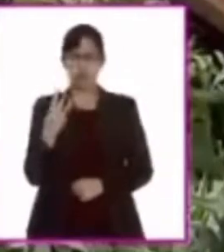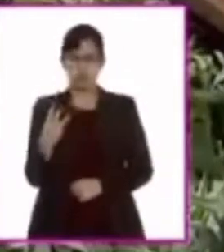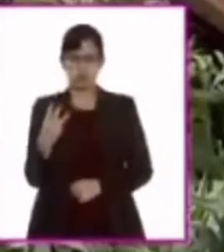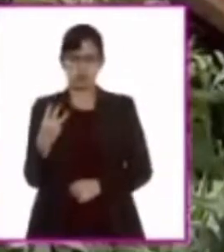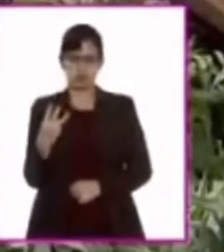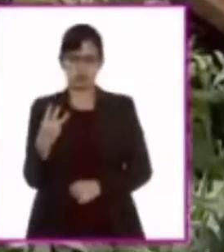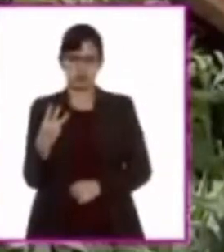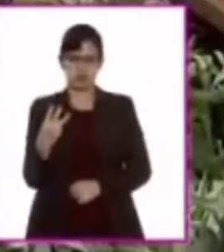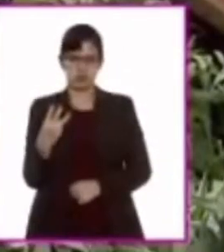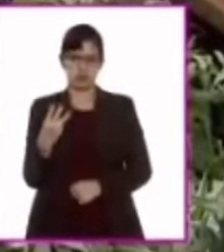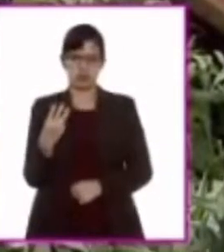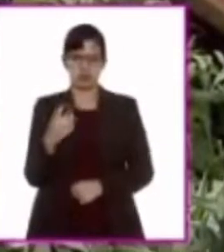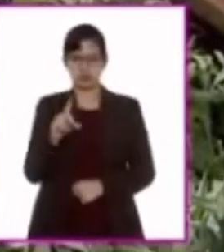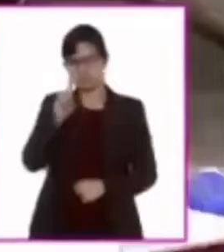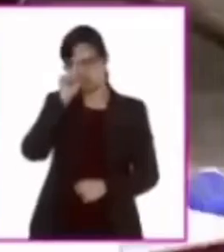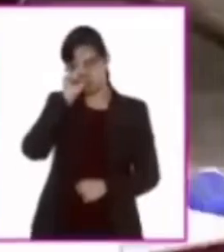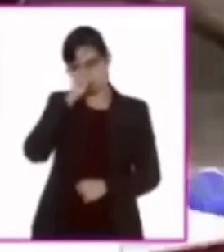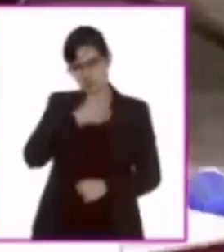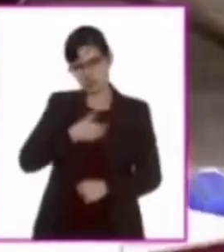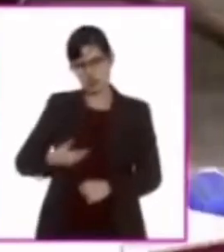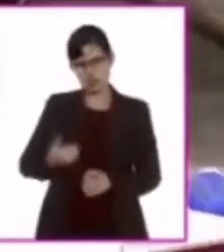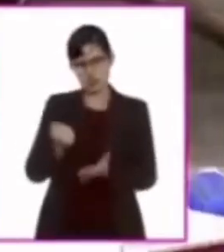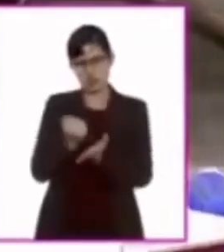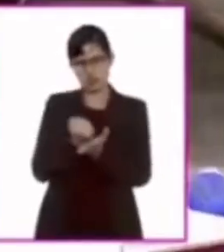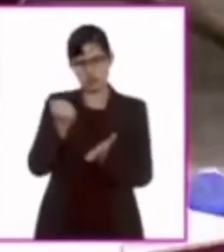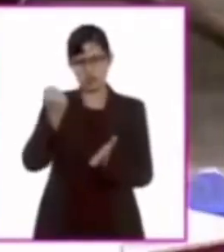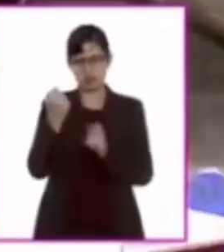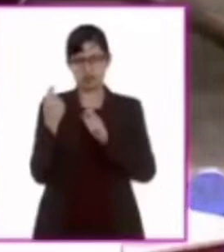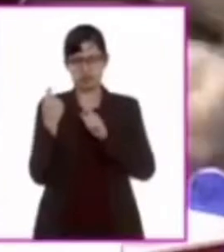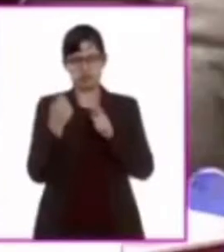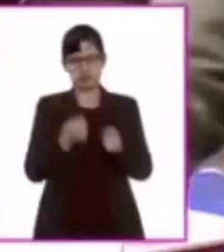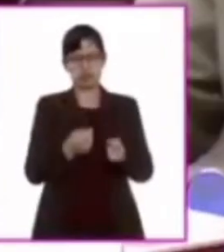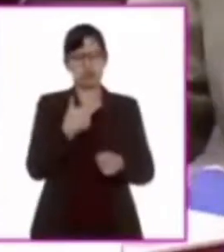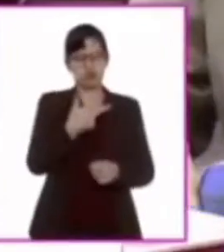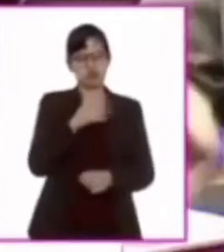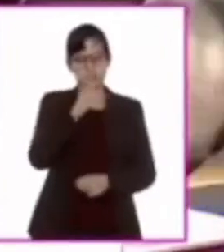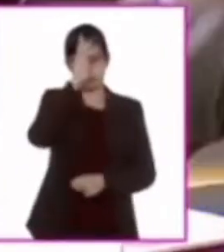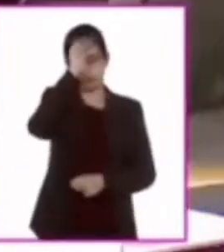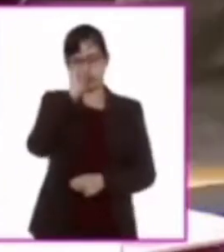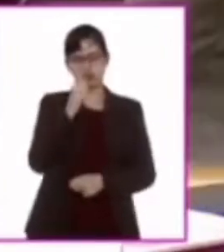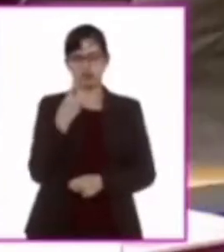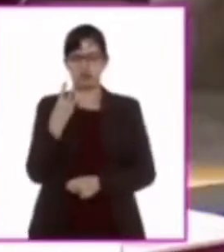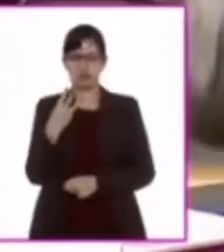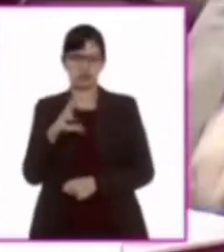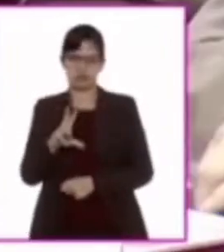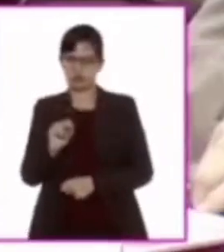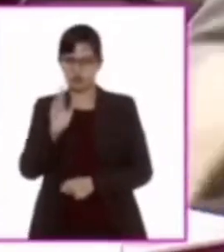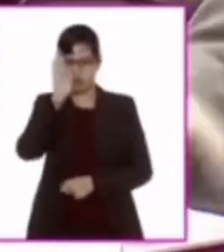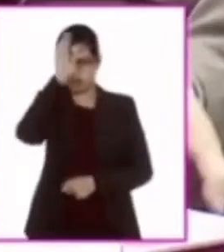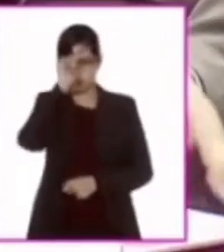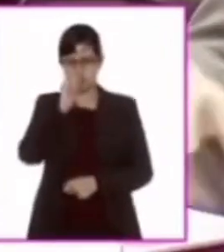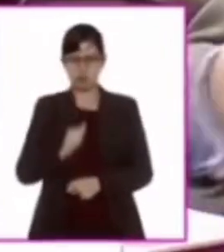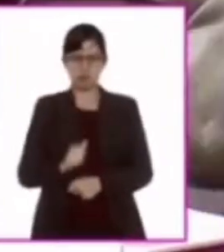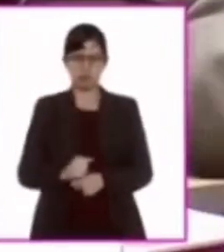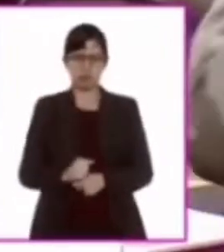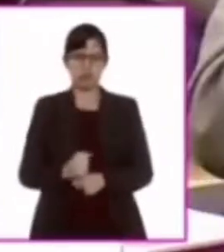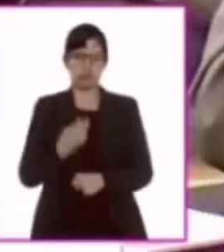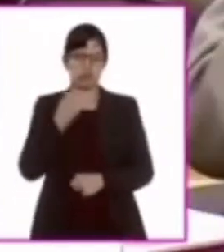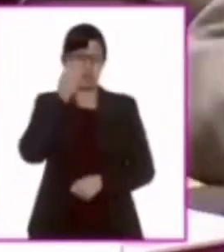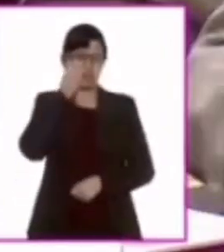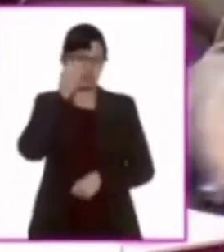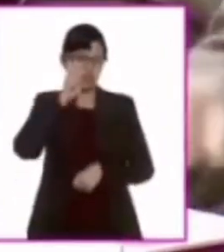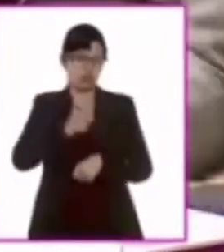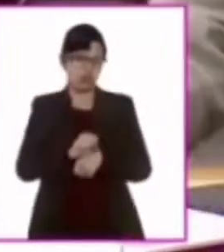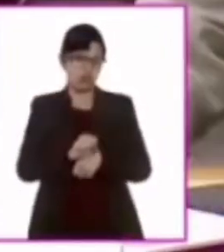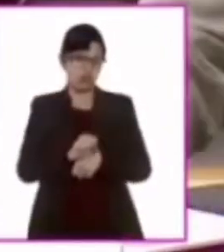consejos presidente se aprueba la asignación mencionada por ocho votos a favor y tres votos en contra esta secretaria procederá